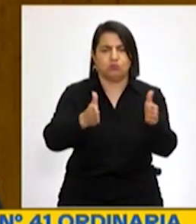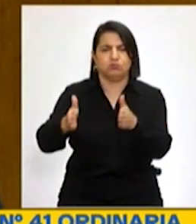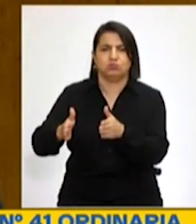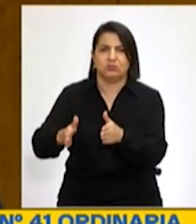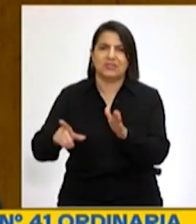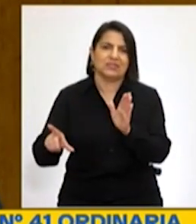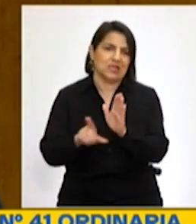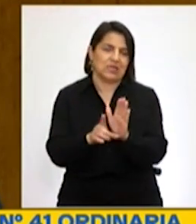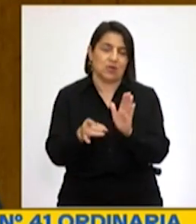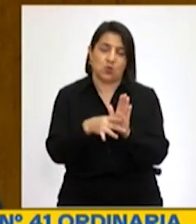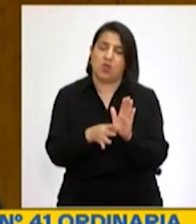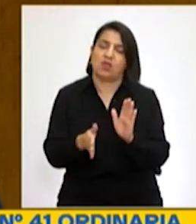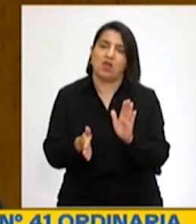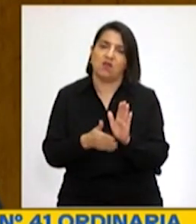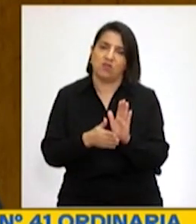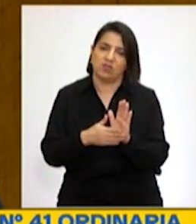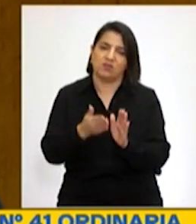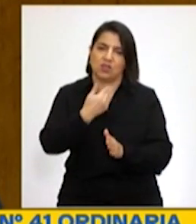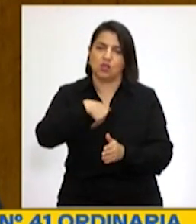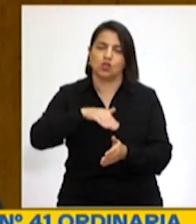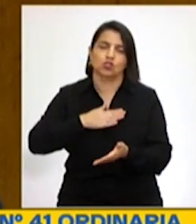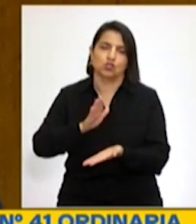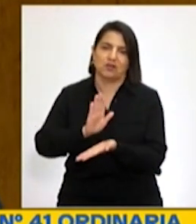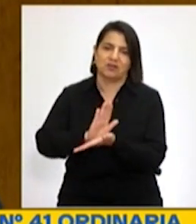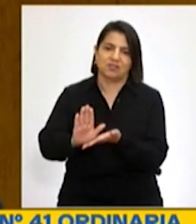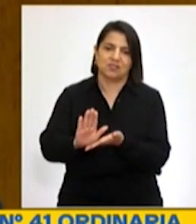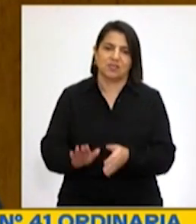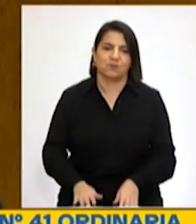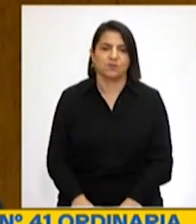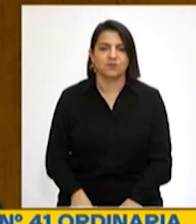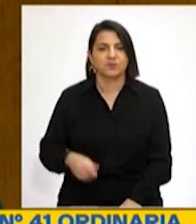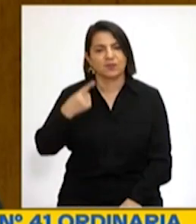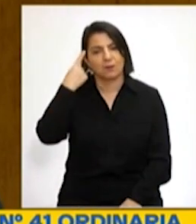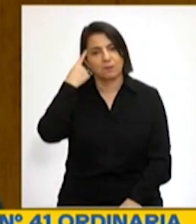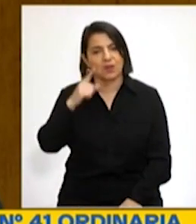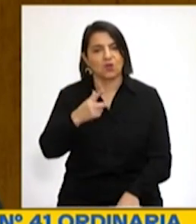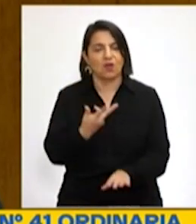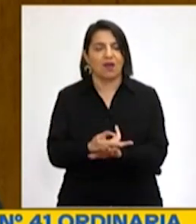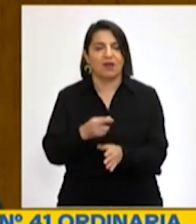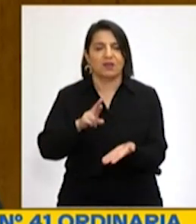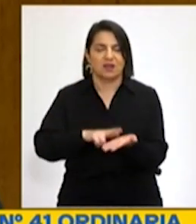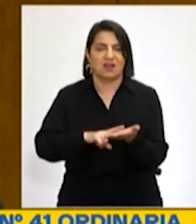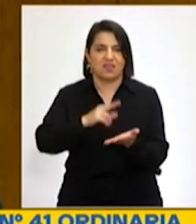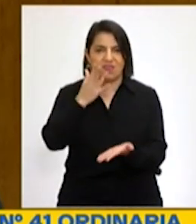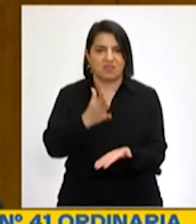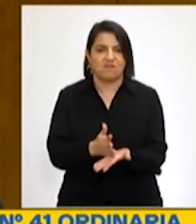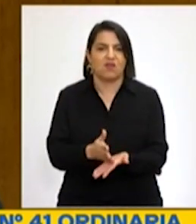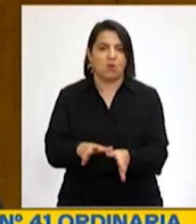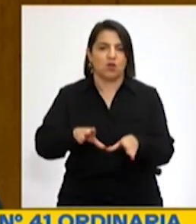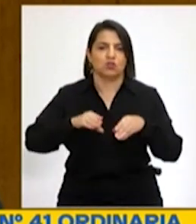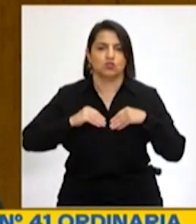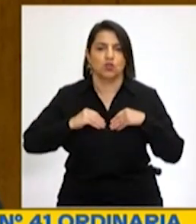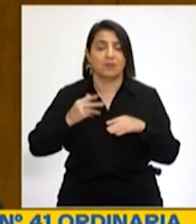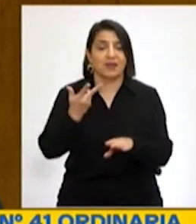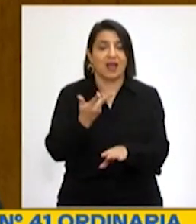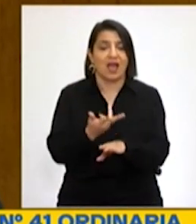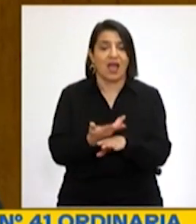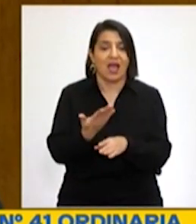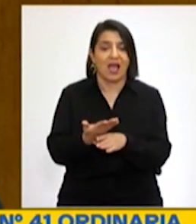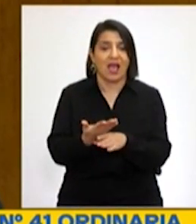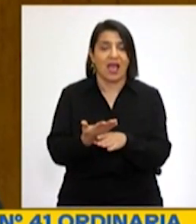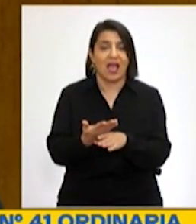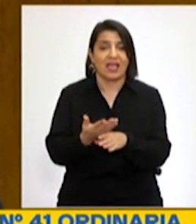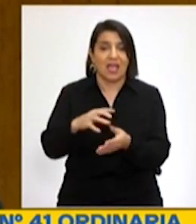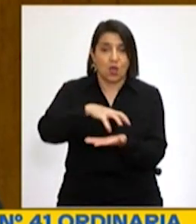del cual evidentemente lo rechazamos desde todo punto de vista Pero hay una realidad de la cual tenemos que hacernos cargo hay una serie una hay una zona